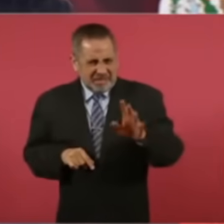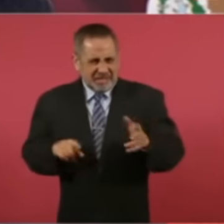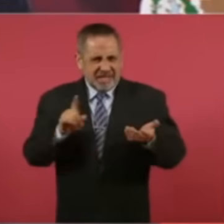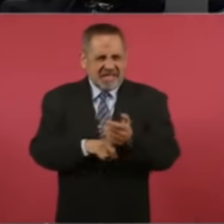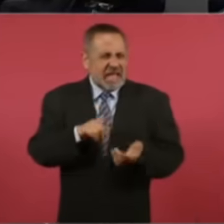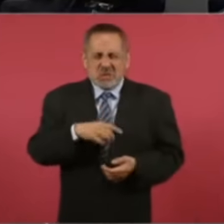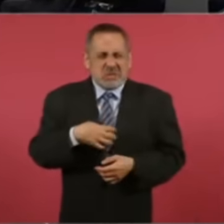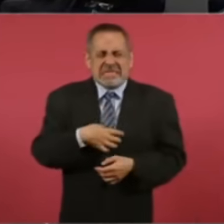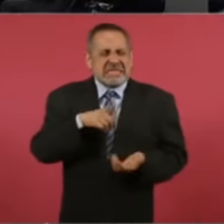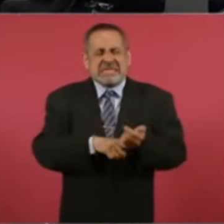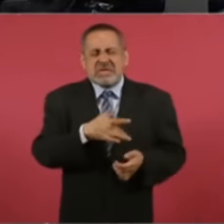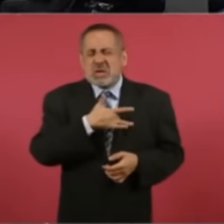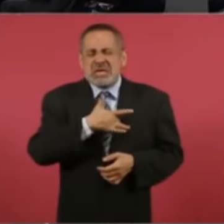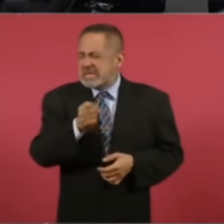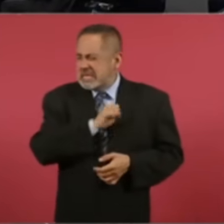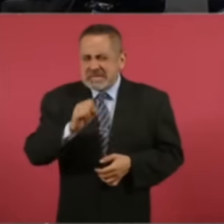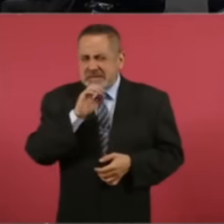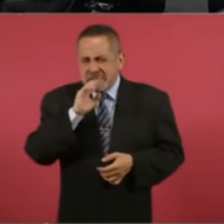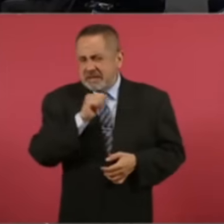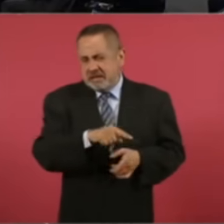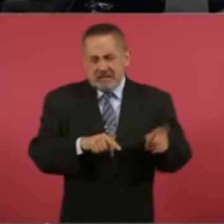malas entrañas,